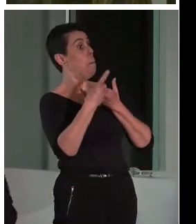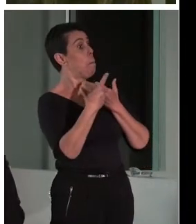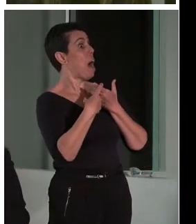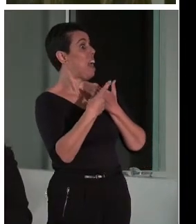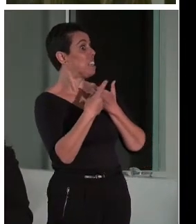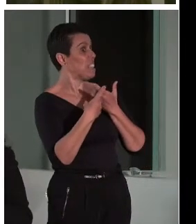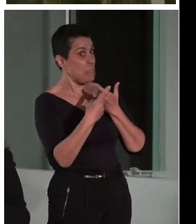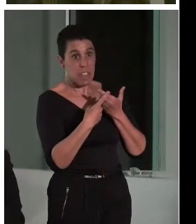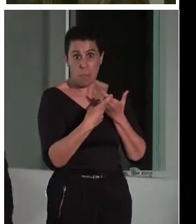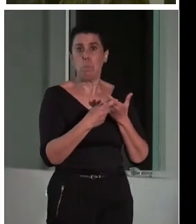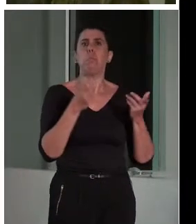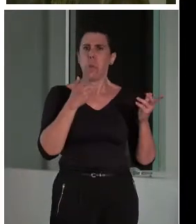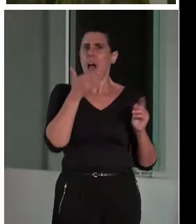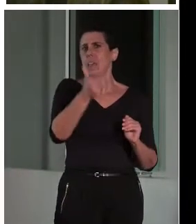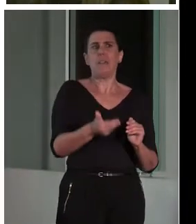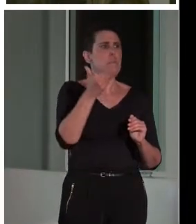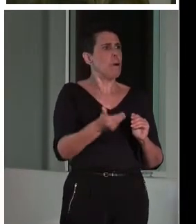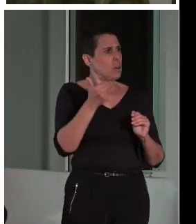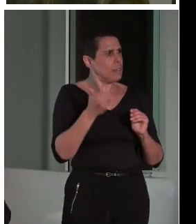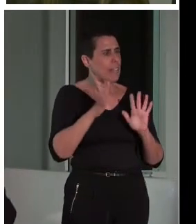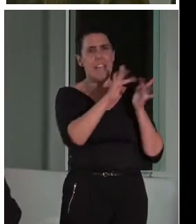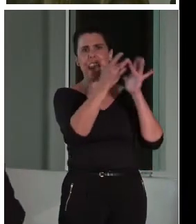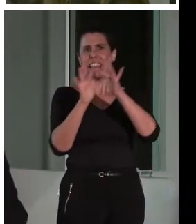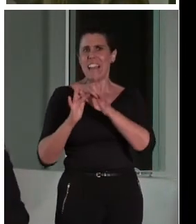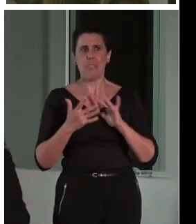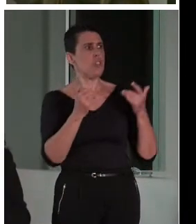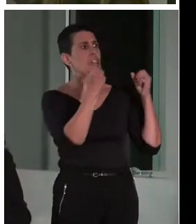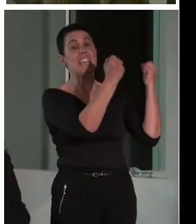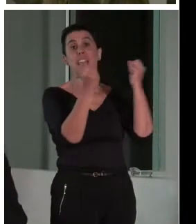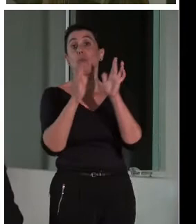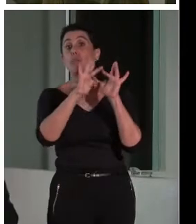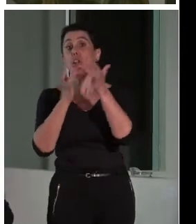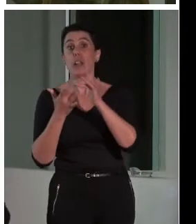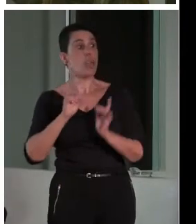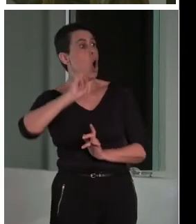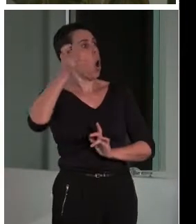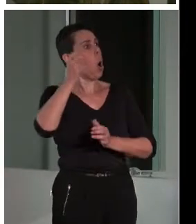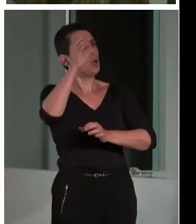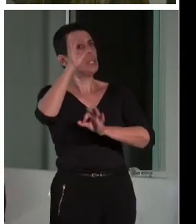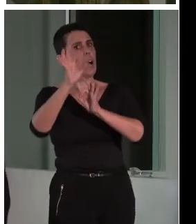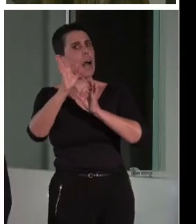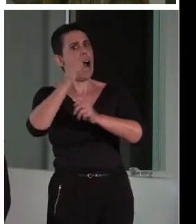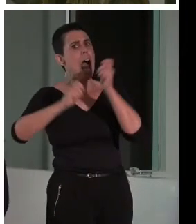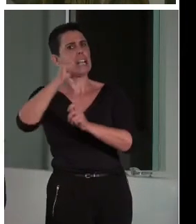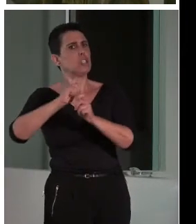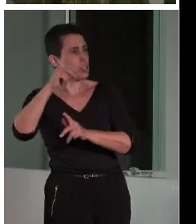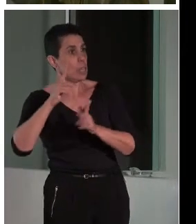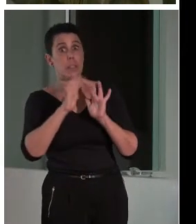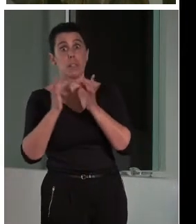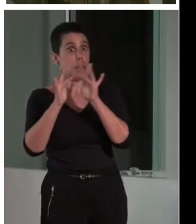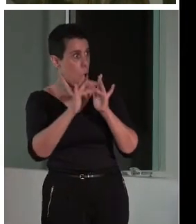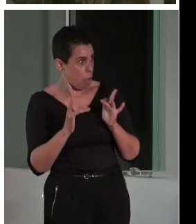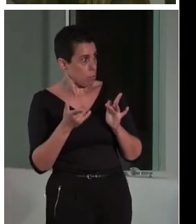con las relaciones institucionales tiene que ver mucho con las relaciones también con otras asociaciones comunes a nosotros